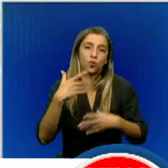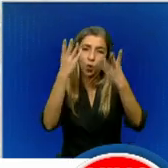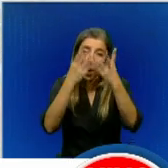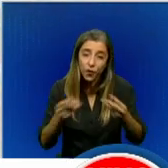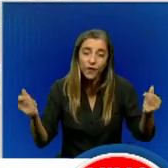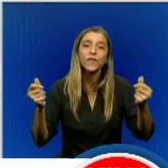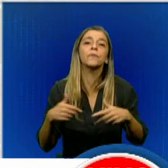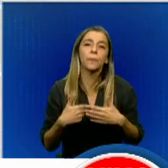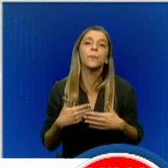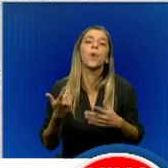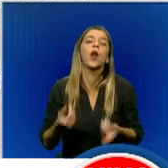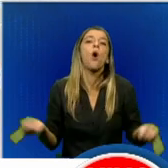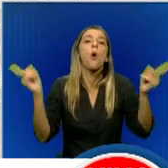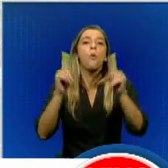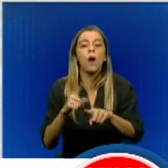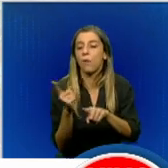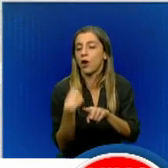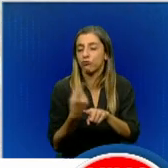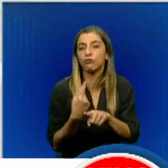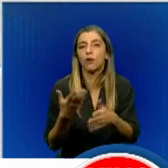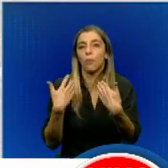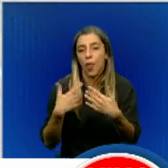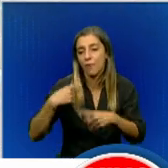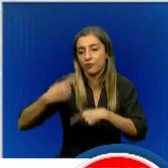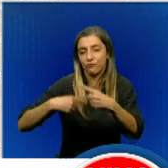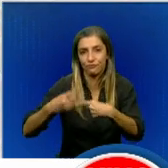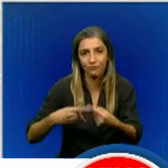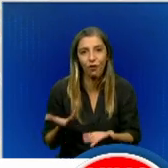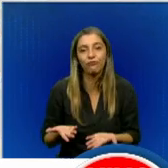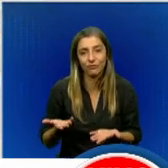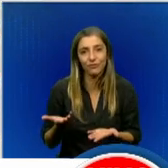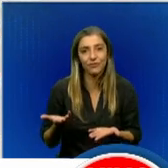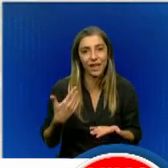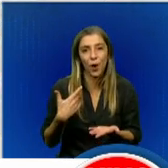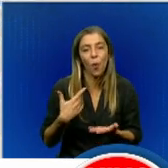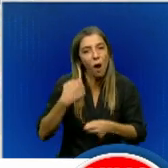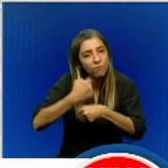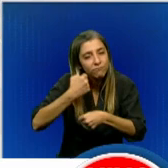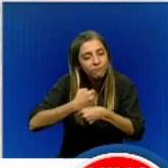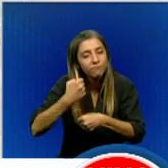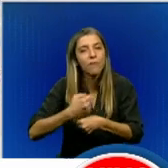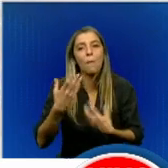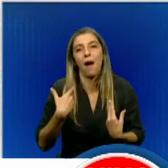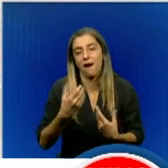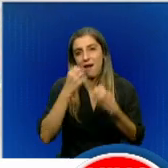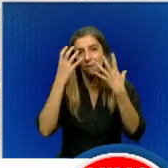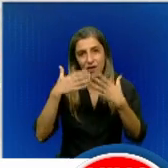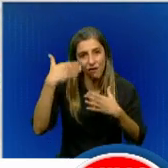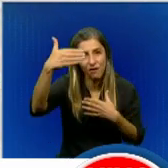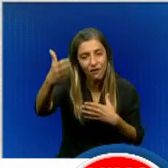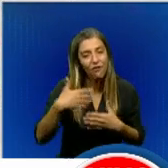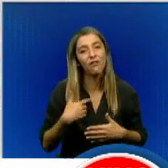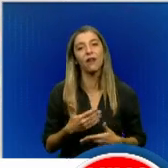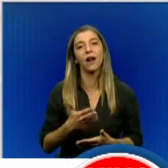reconstruir la patria nos va a seguir existiendo mucho más es mi deseo además tenía un presidente que